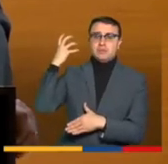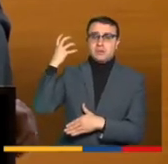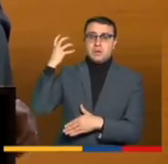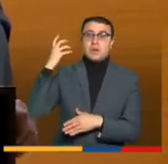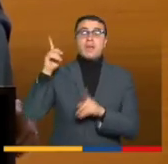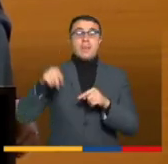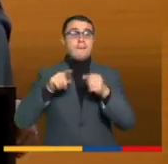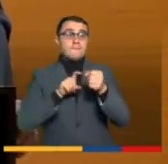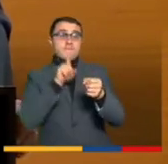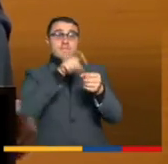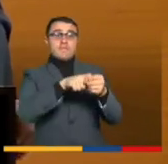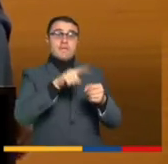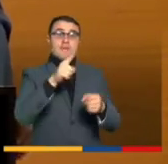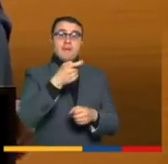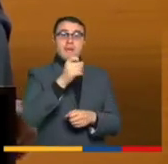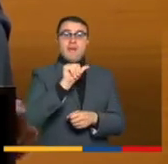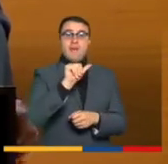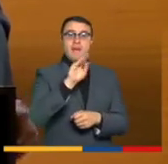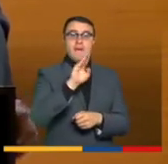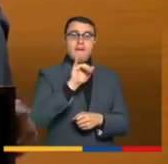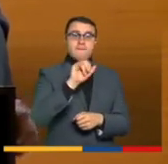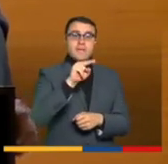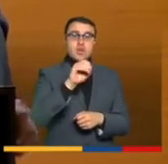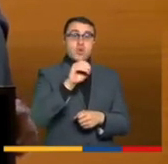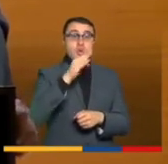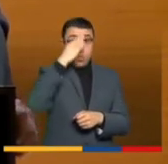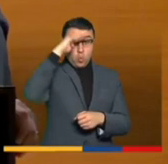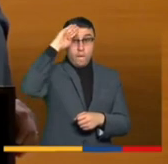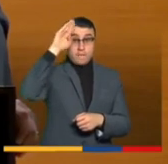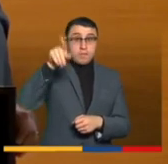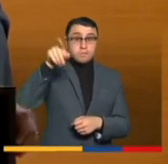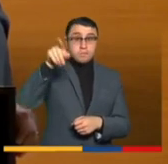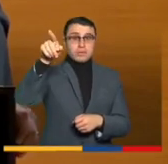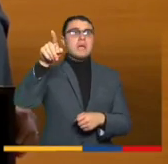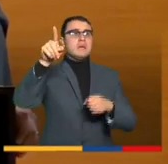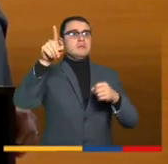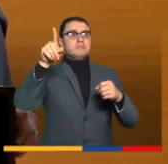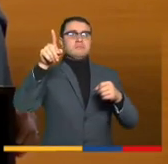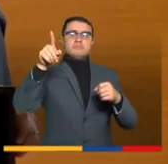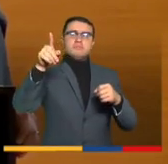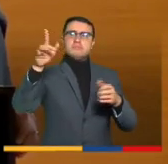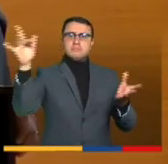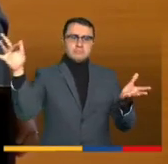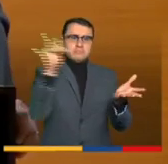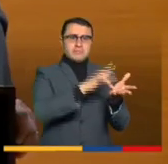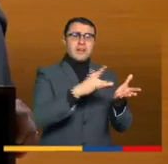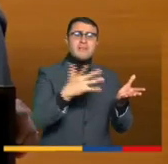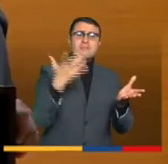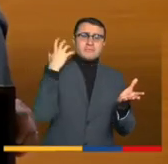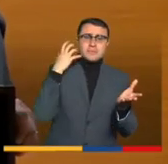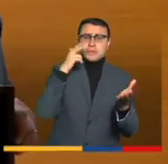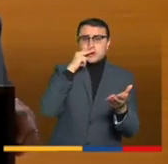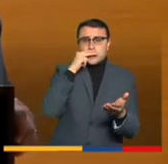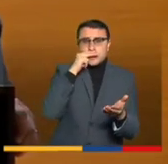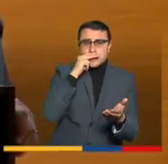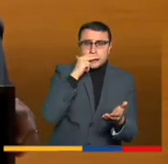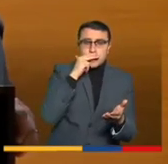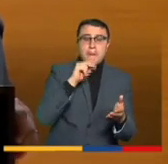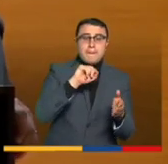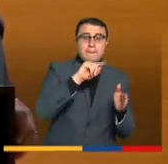Metimos a Gavino ahora en Cuba. Gavino casi que viene, pues era niño, pero viene casi de la primera